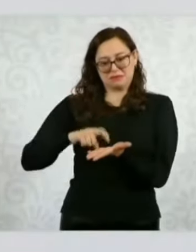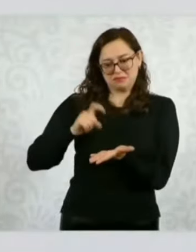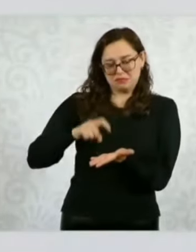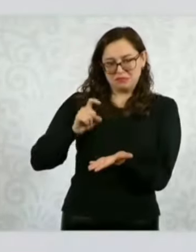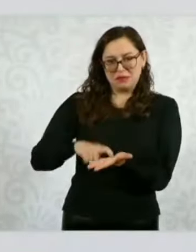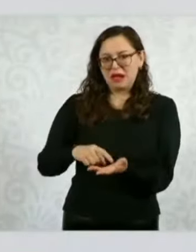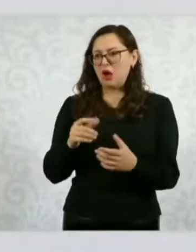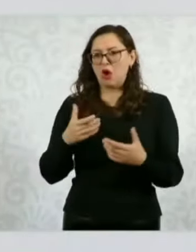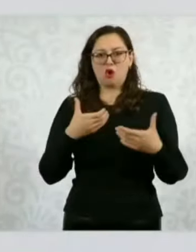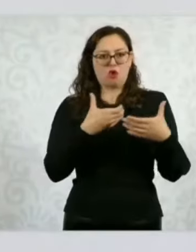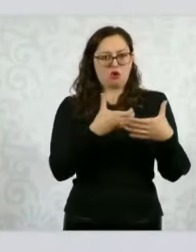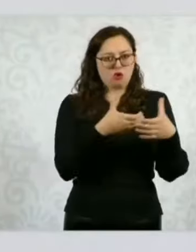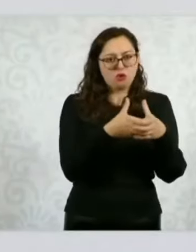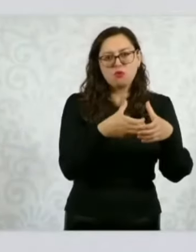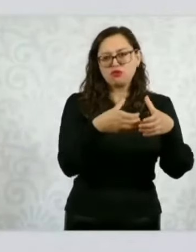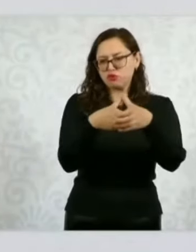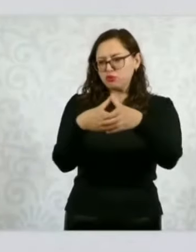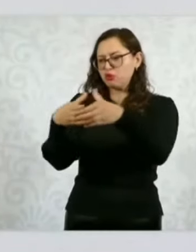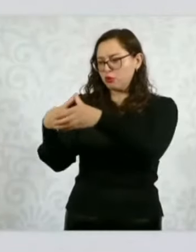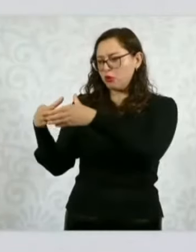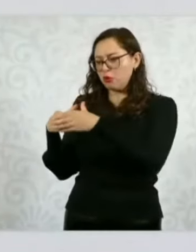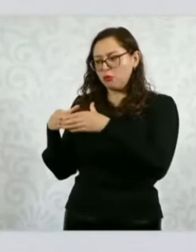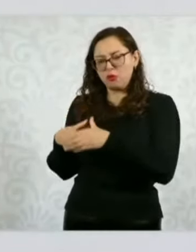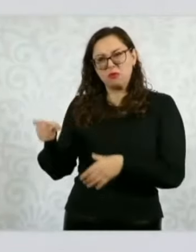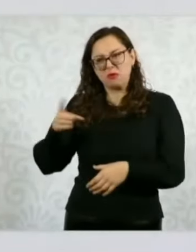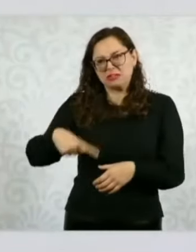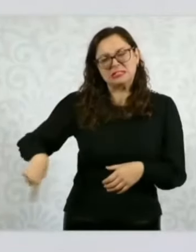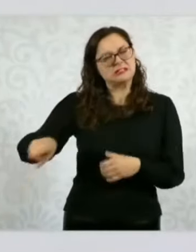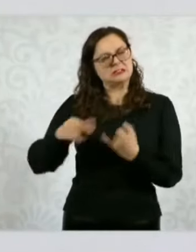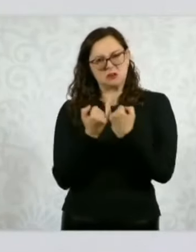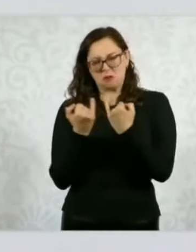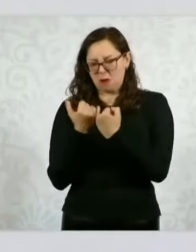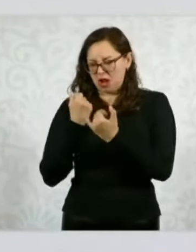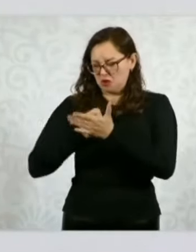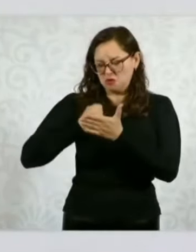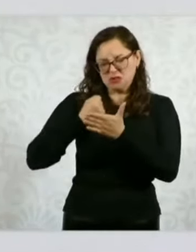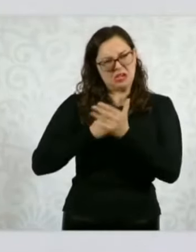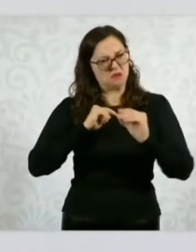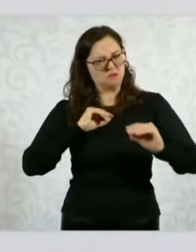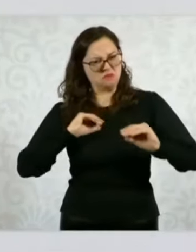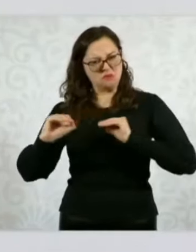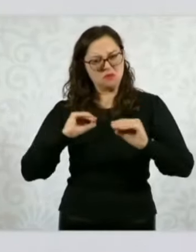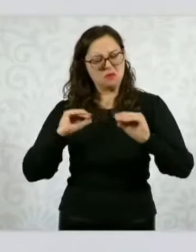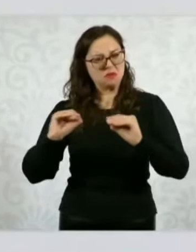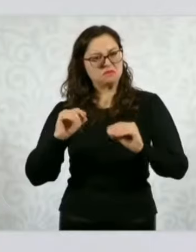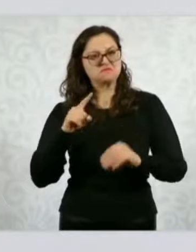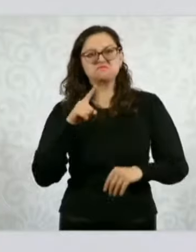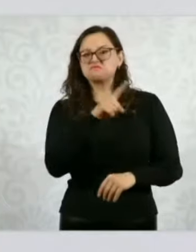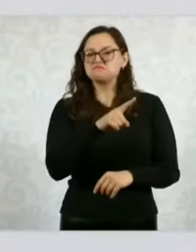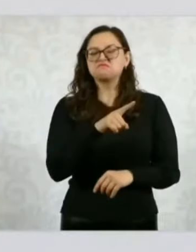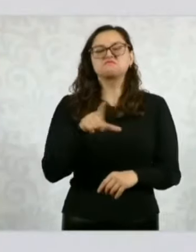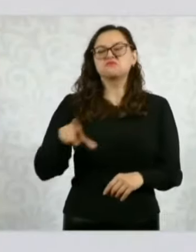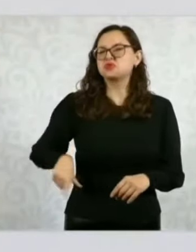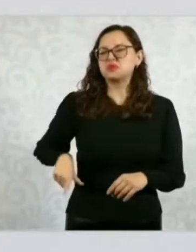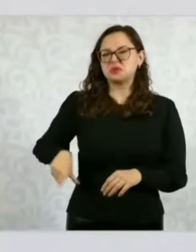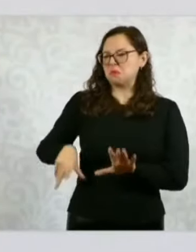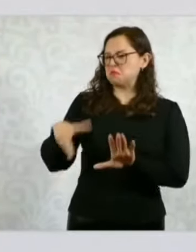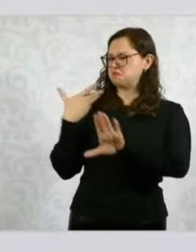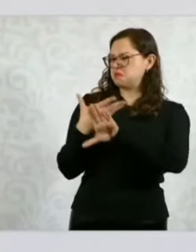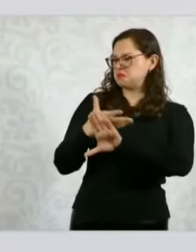muchos otros movimientos fueron reprimidos violentamente por la fuerza